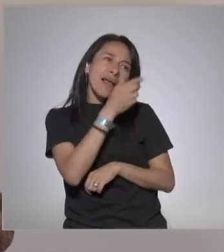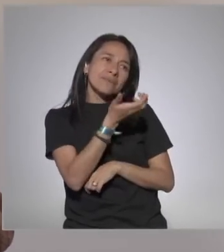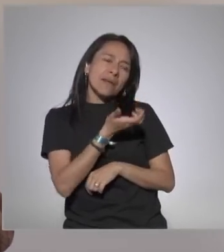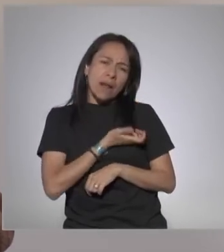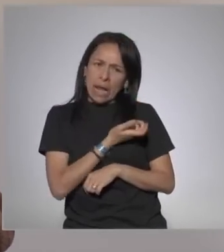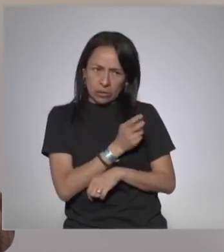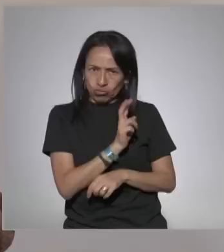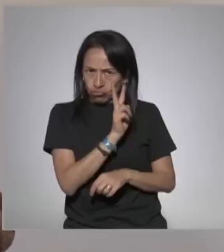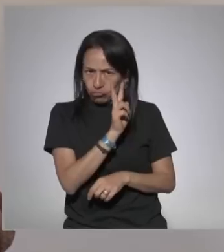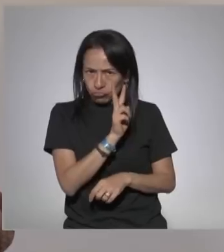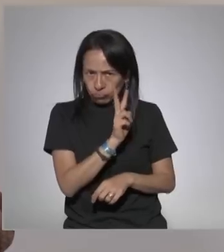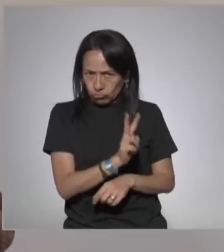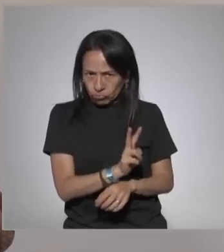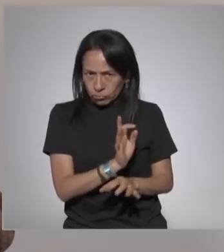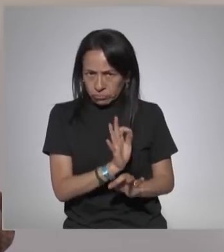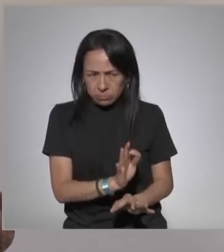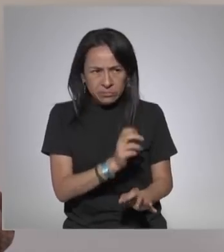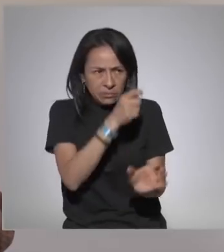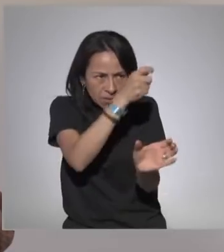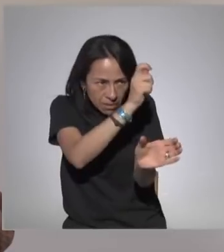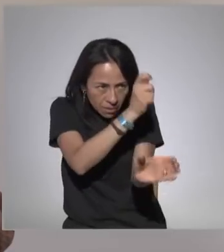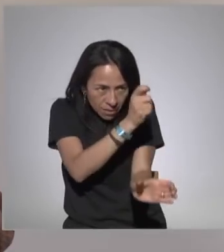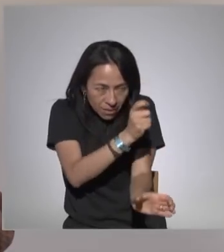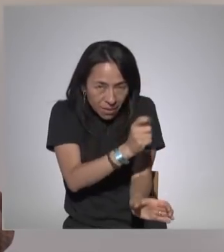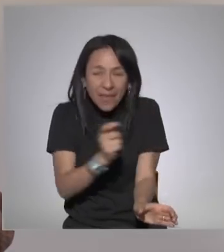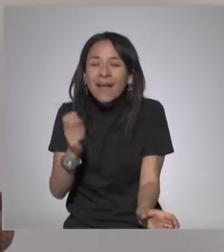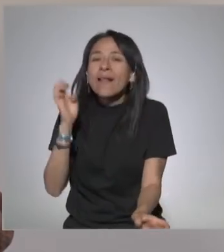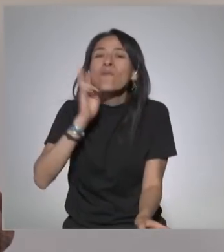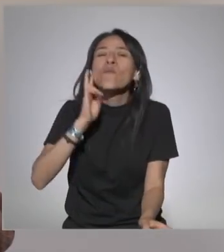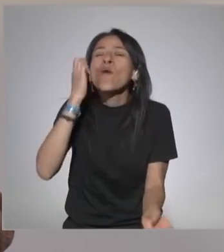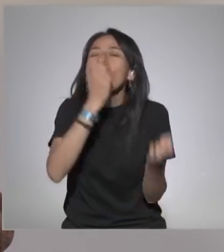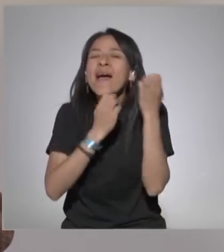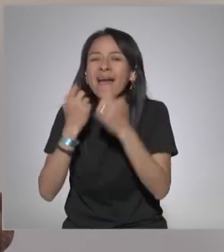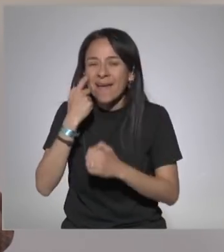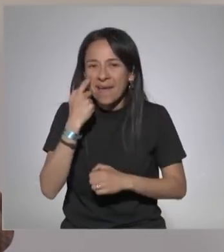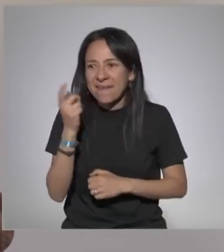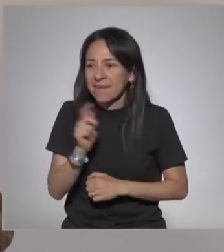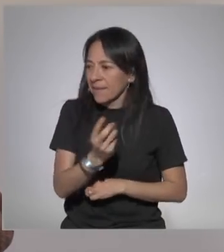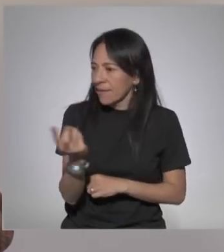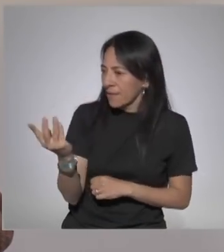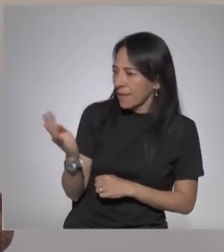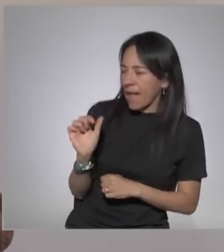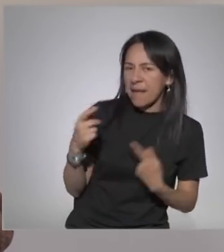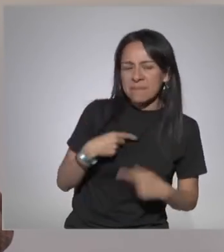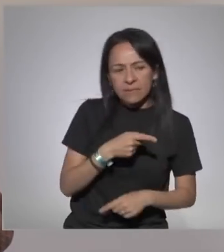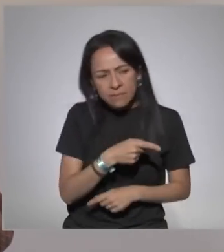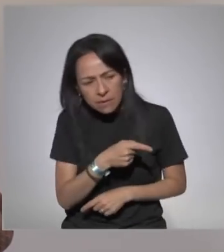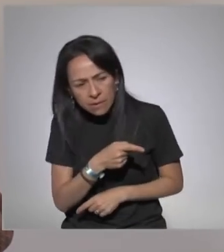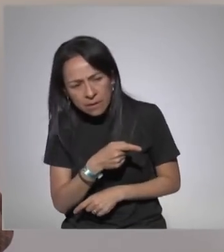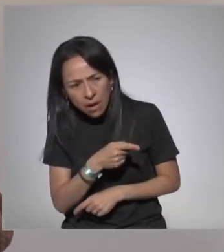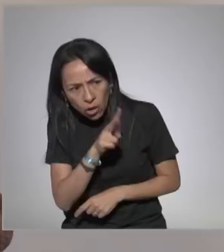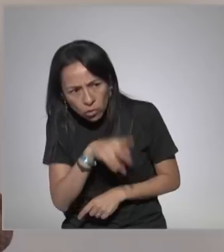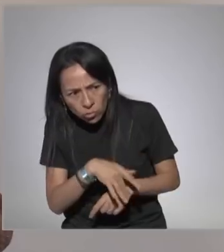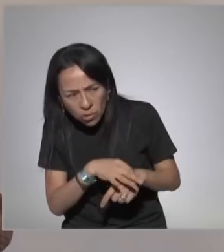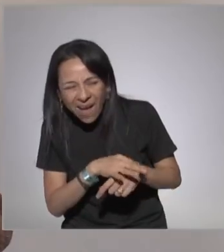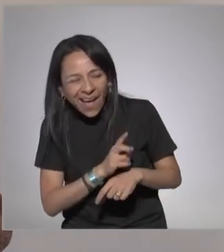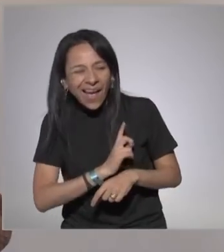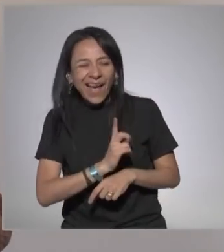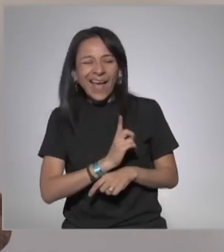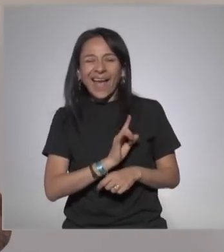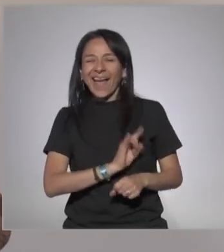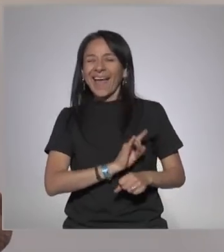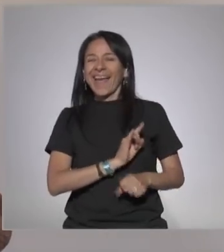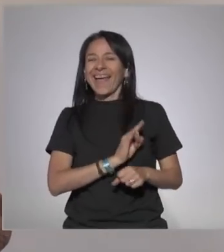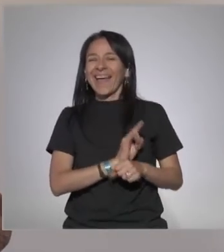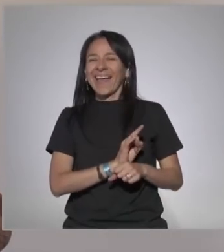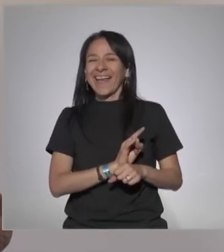Y el experimento consistía en cuánto tardaba la gente en darse cuenta que era una estatua. Entonces, había personas que podían